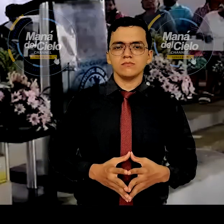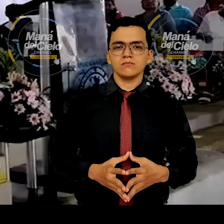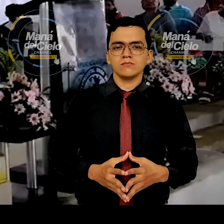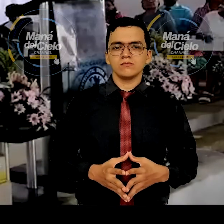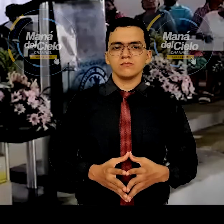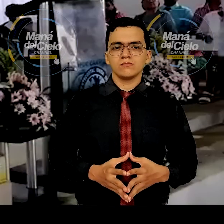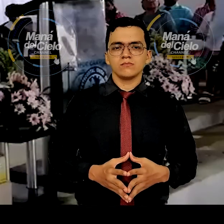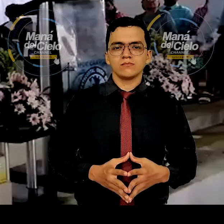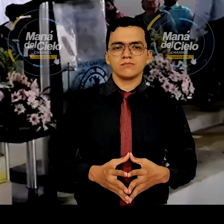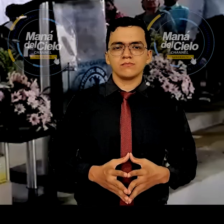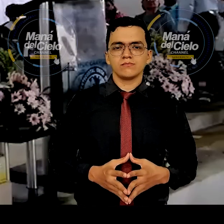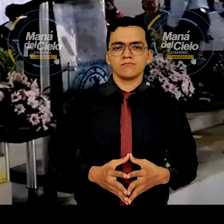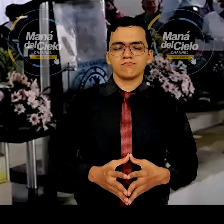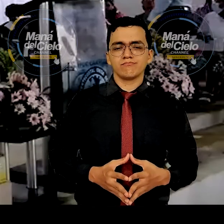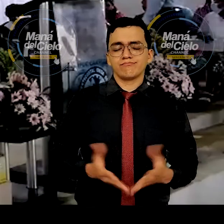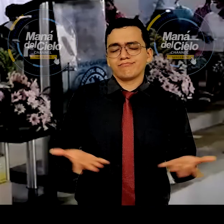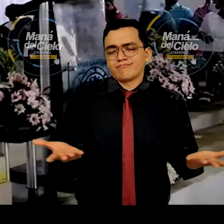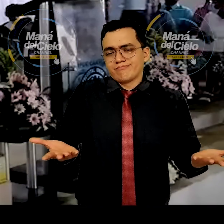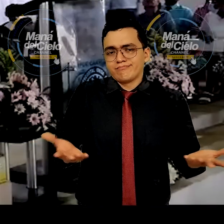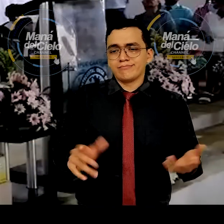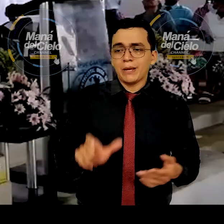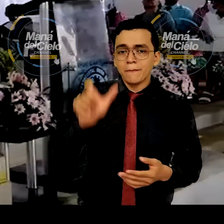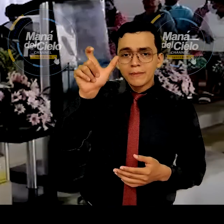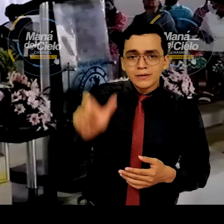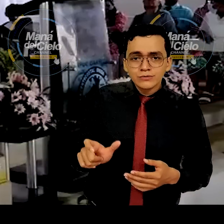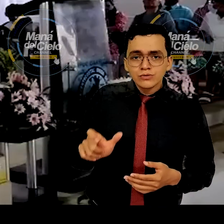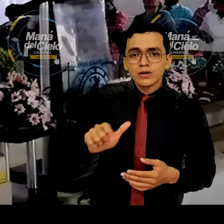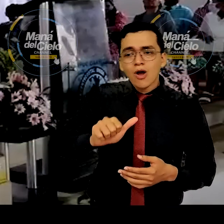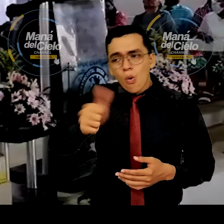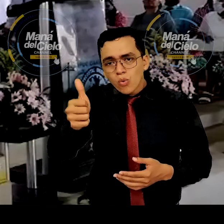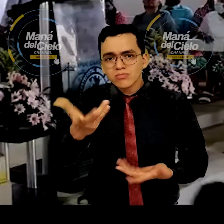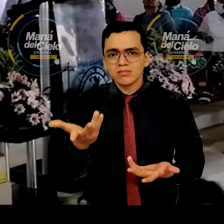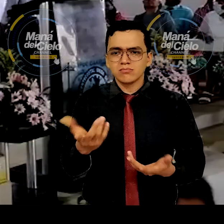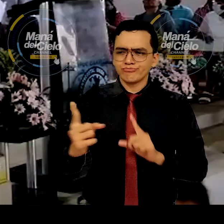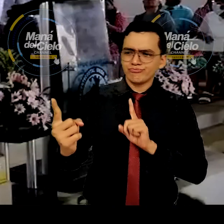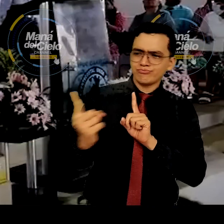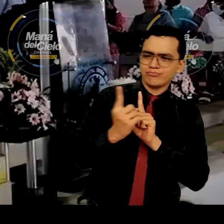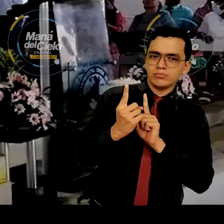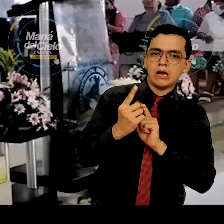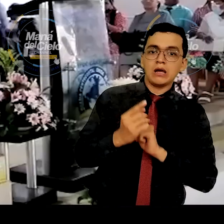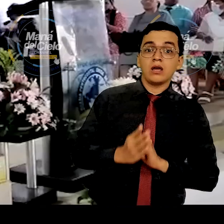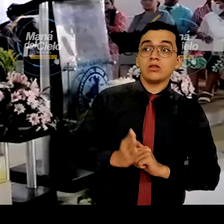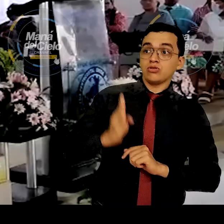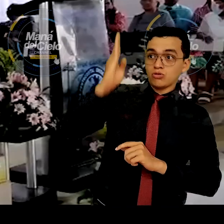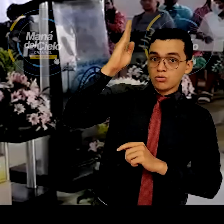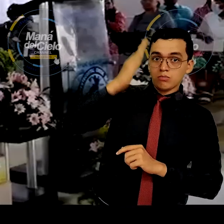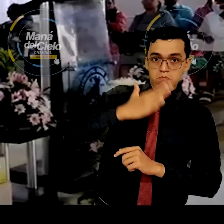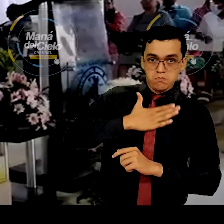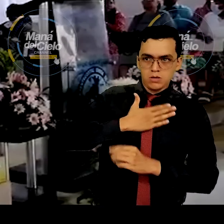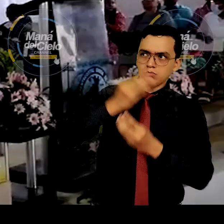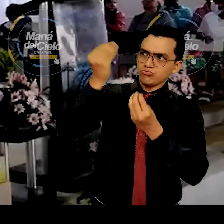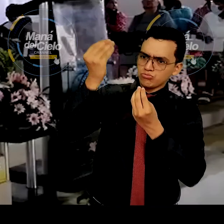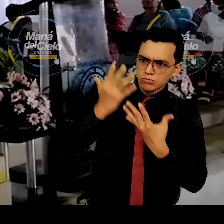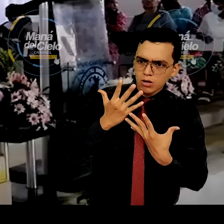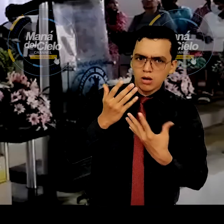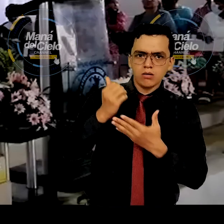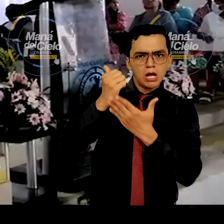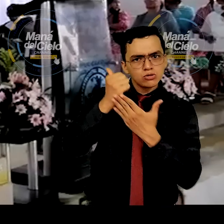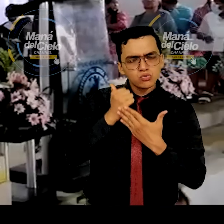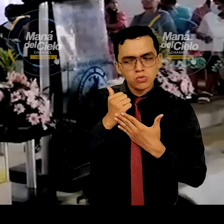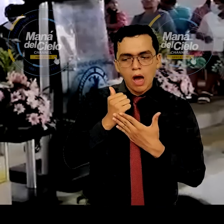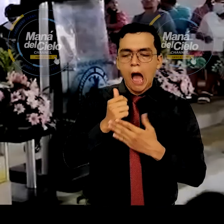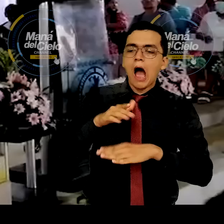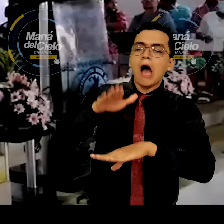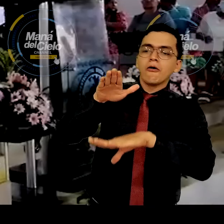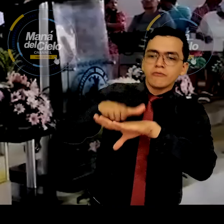Este es para contarle a otros cuán grandes cosas ha hecho Dios con nosotros. Así que si ustedes quieren estar